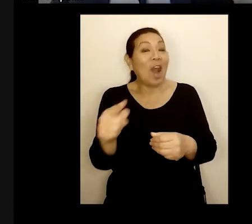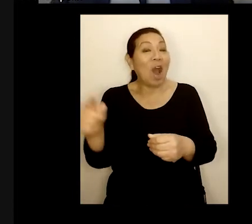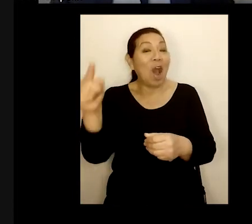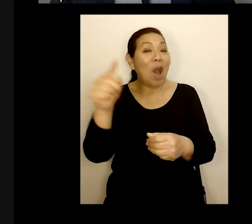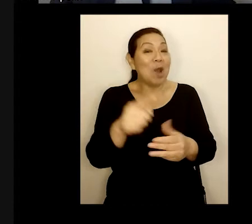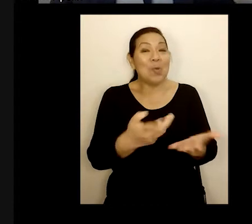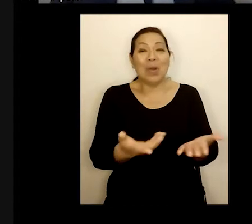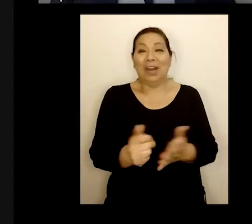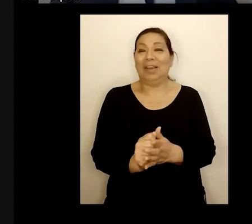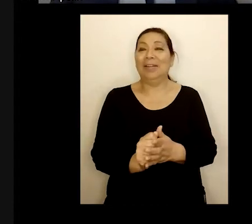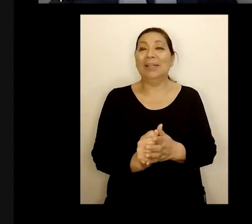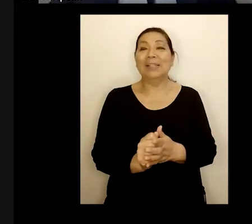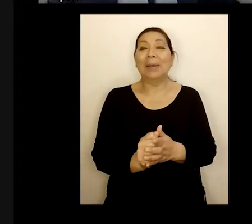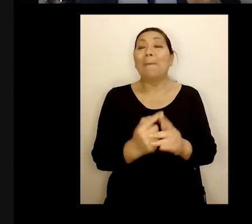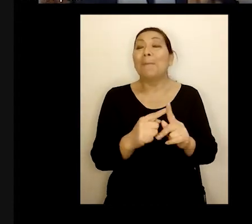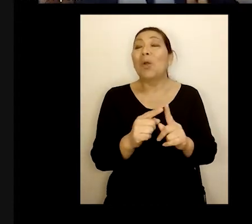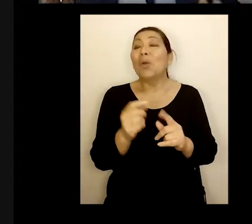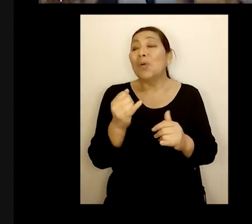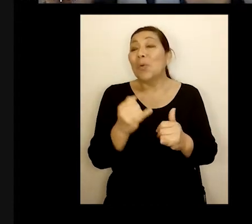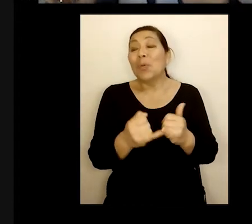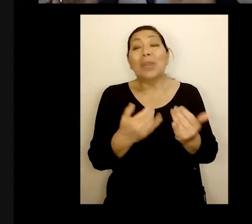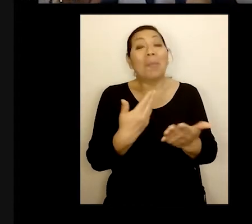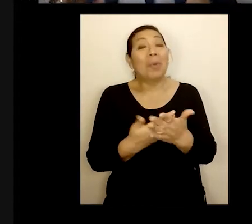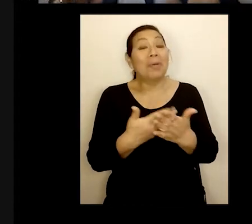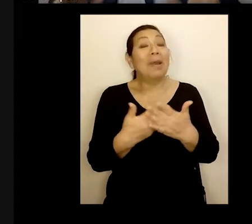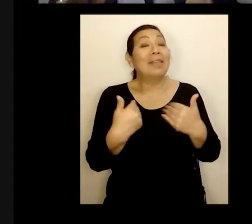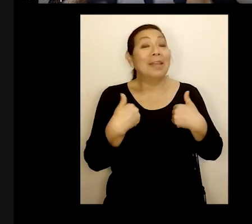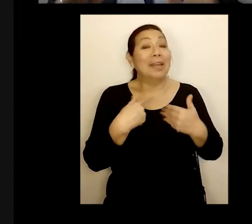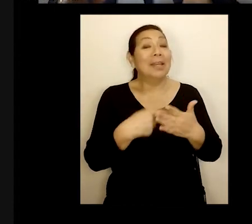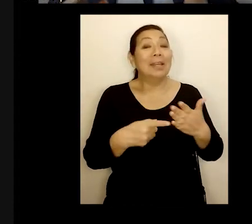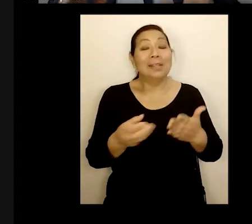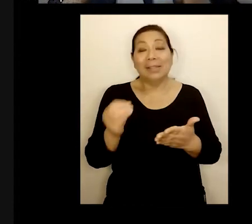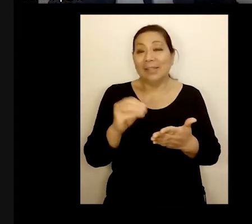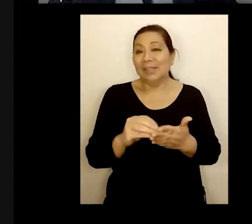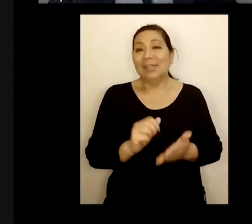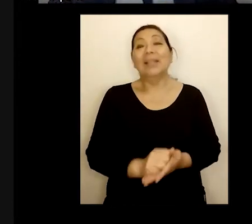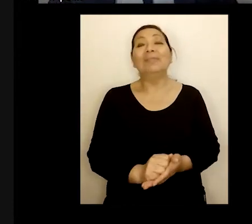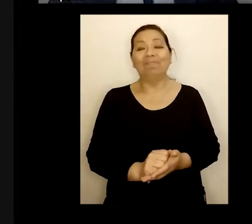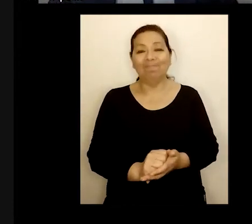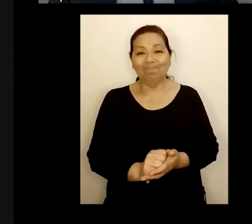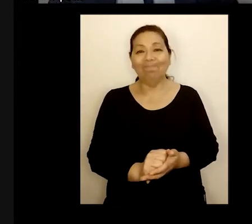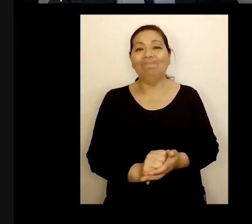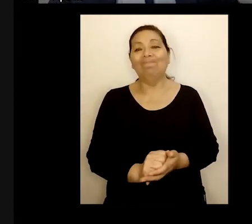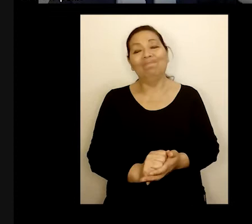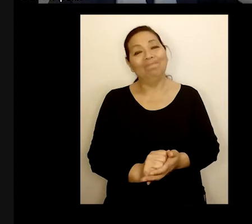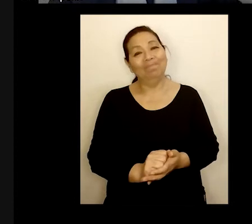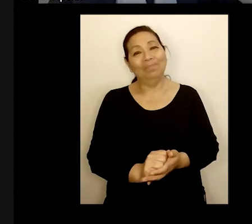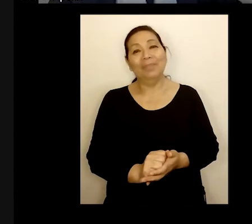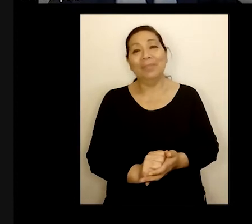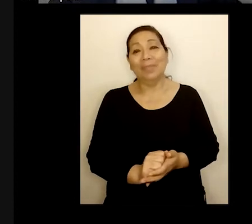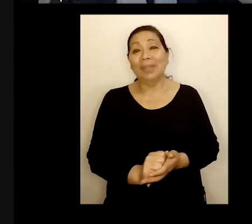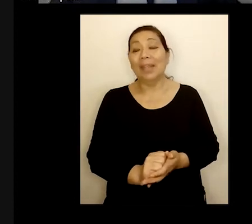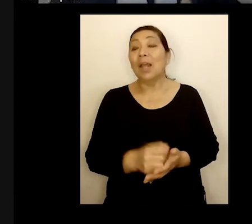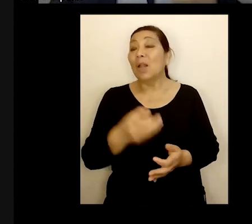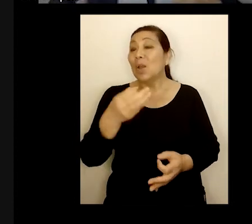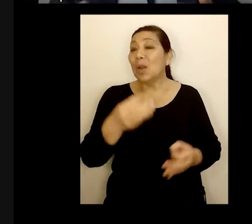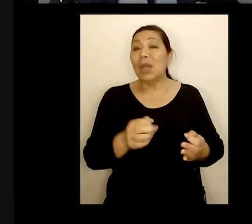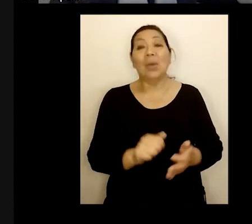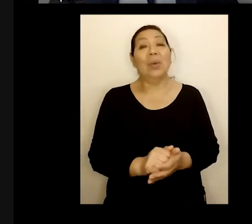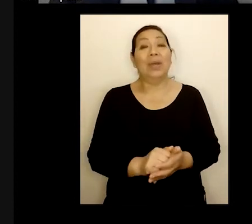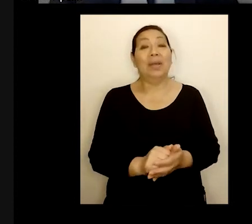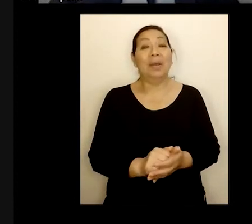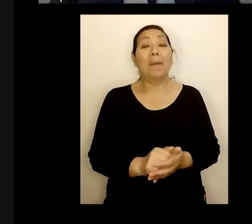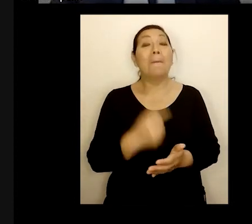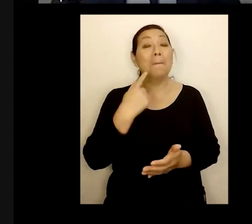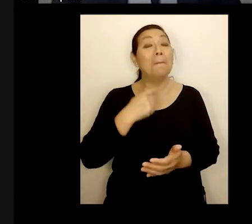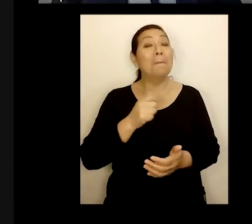sentencia válida que tiene autoridad constitucional. Pero por último, la prueba tiene que ser útil, pertinente y conducente. La sentencia